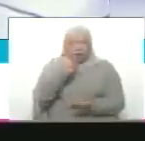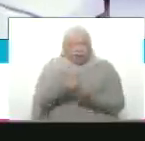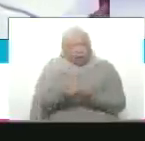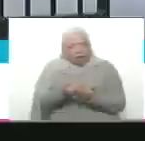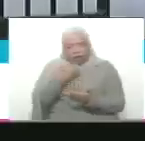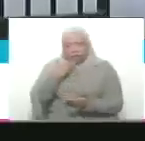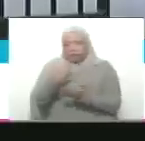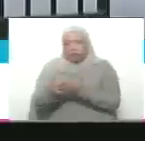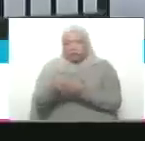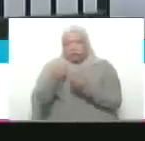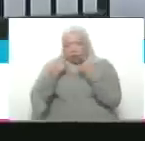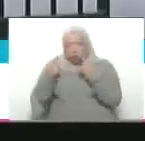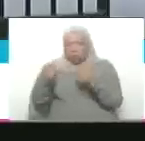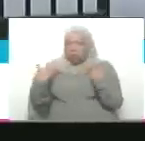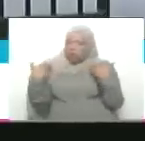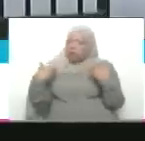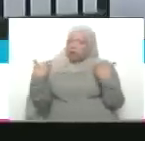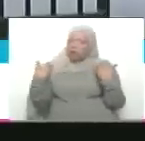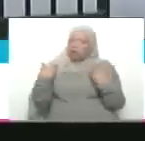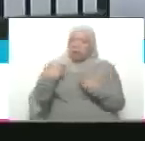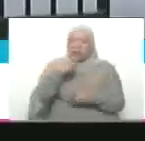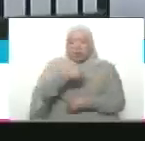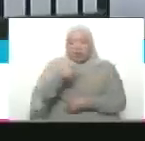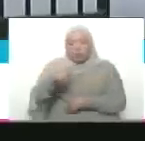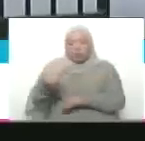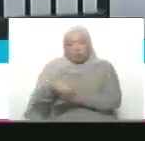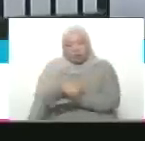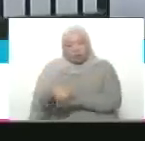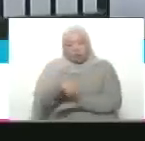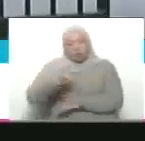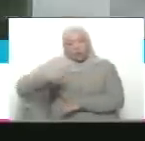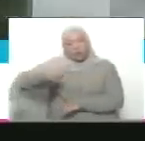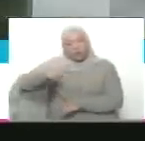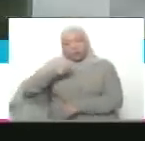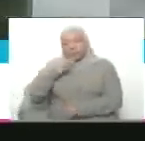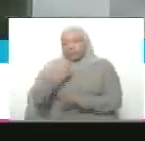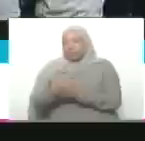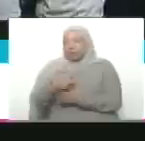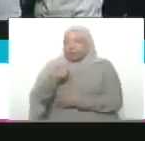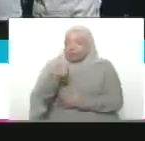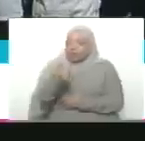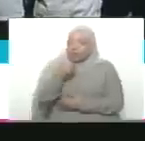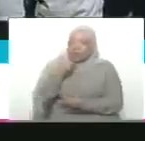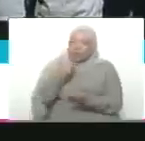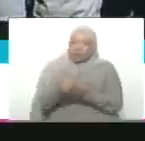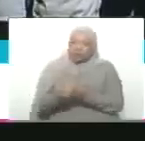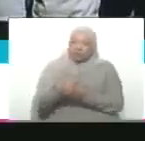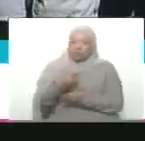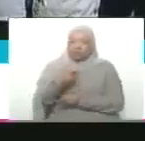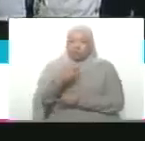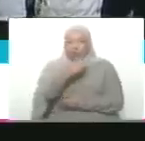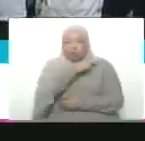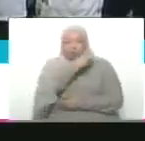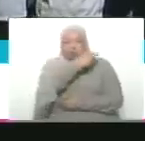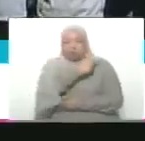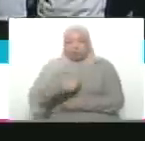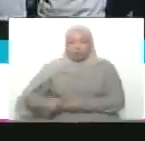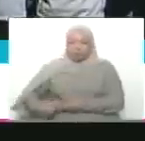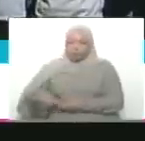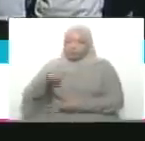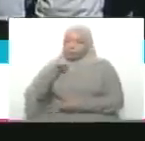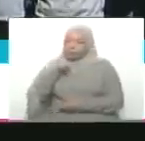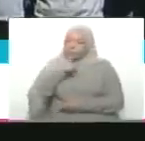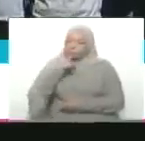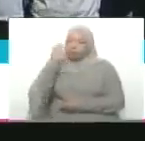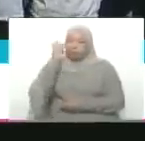ellos en la calle compañero trga la llave bien gracias mi capitán mi comandante presidente en nombre de